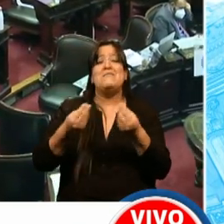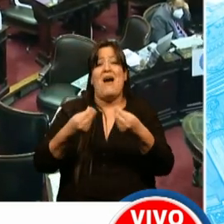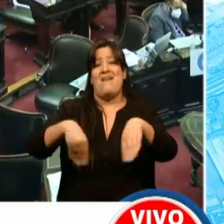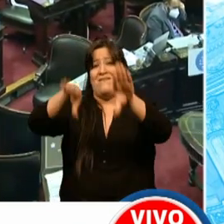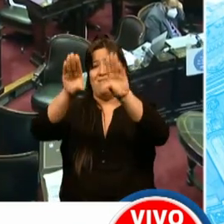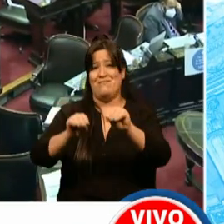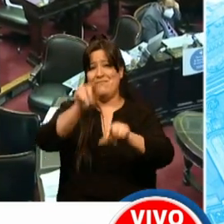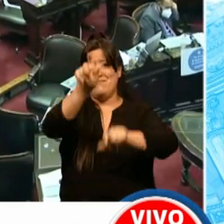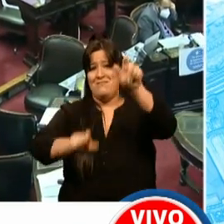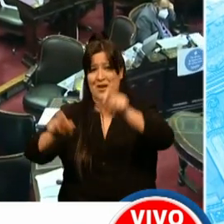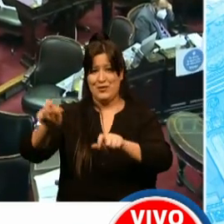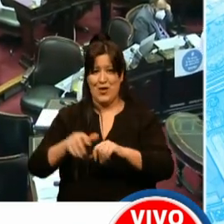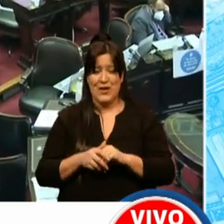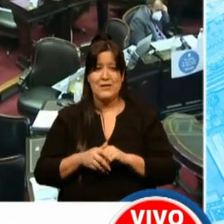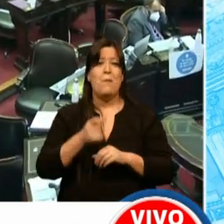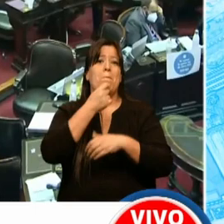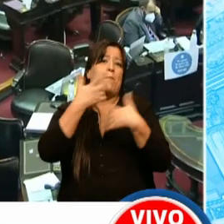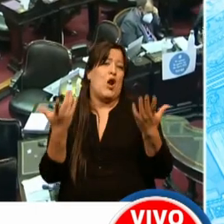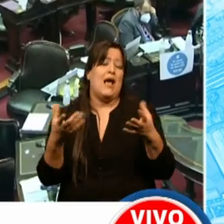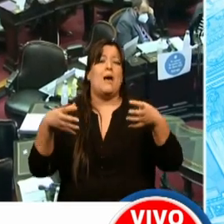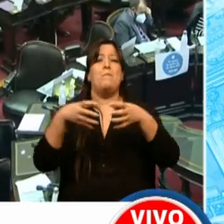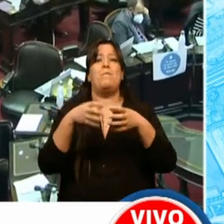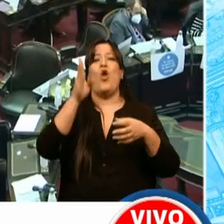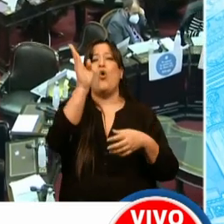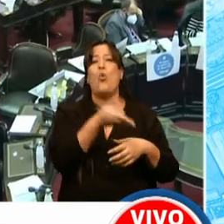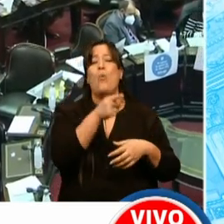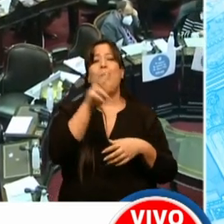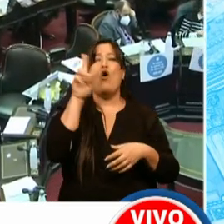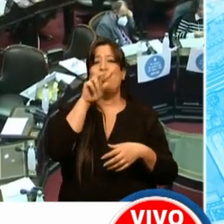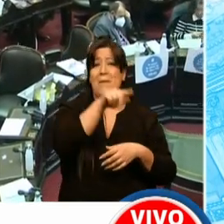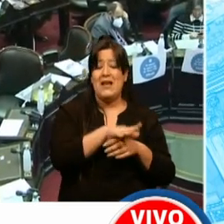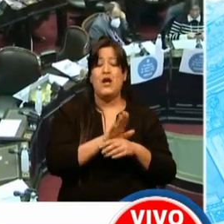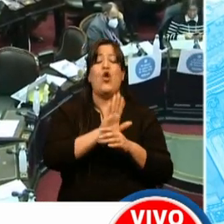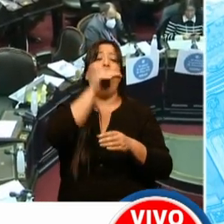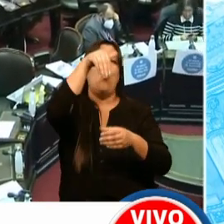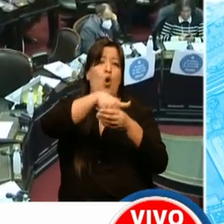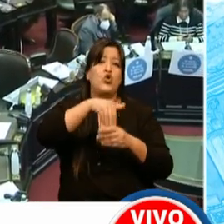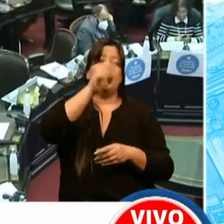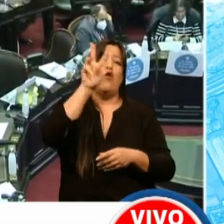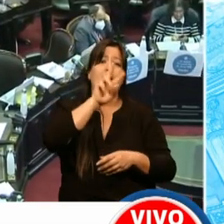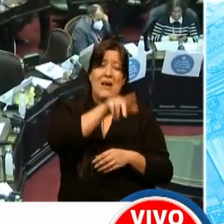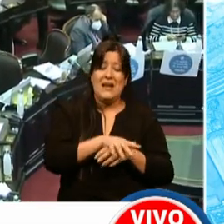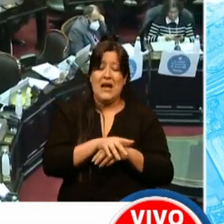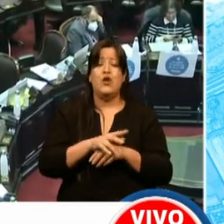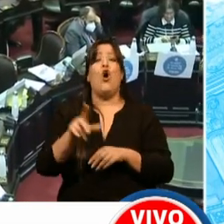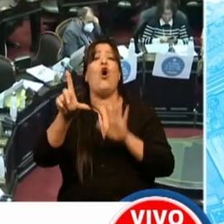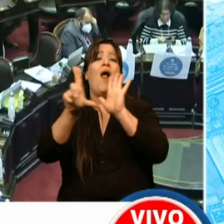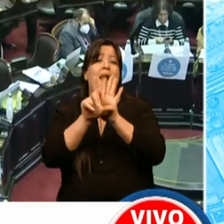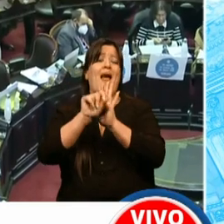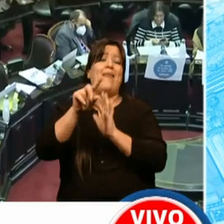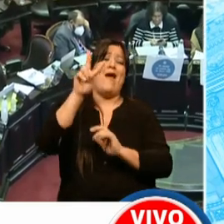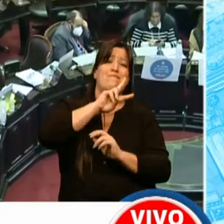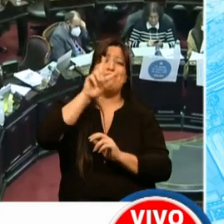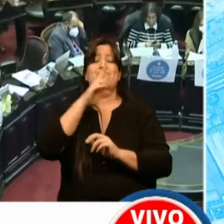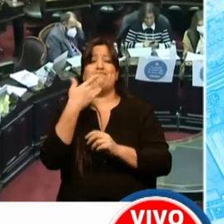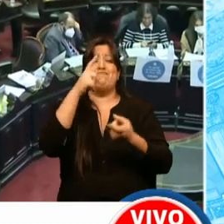todas por ejemplo el cupo femenino el voto femenino la ley de matrimonio igualitario la